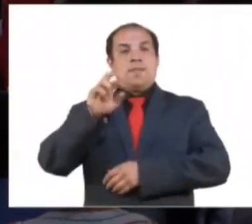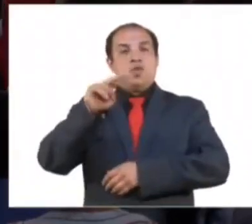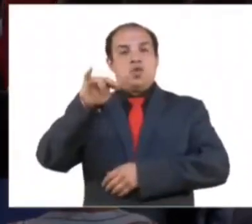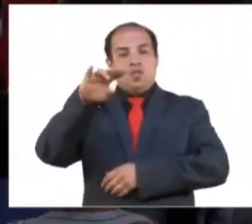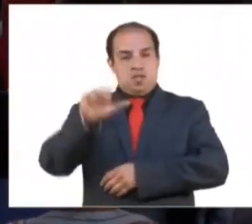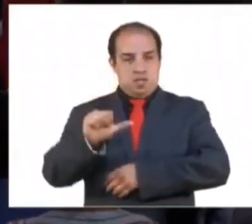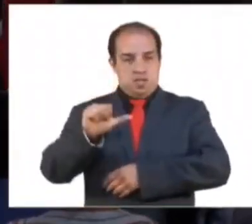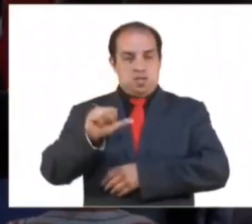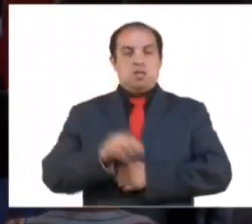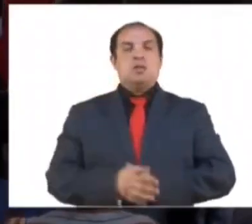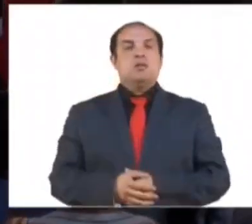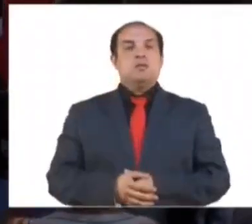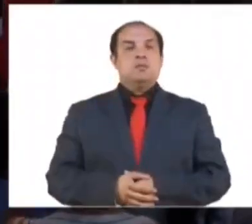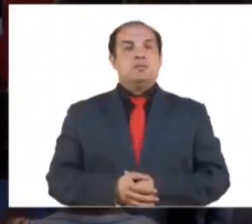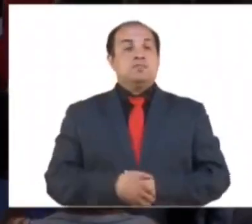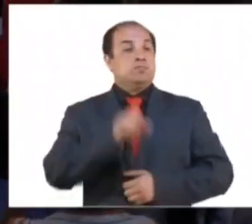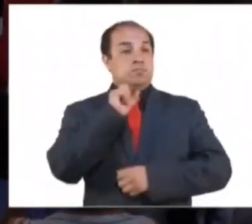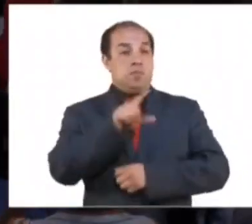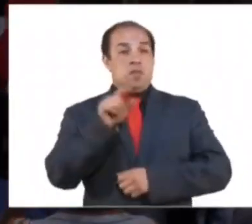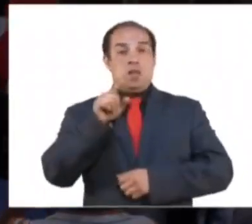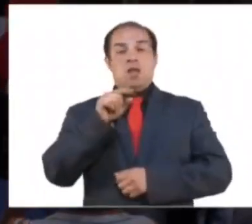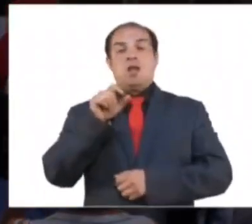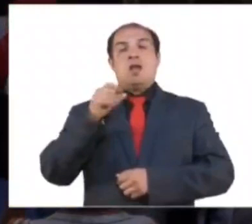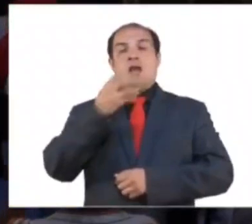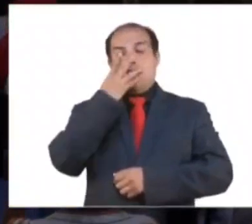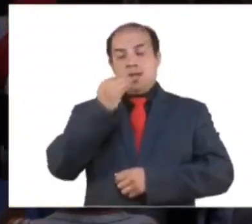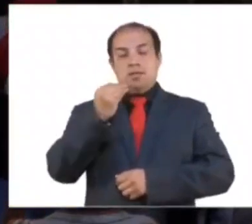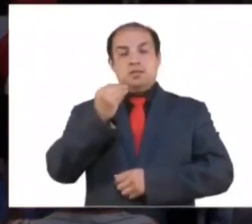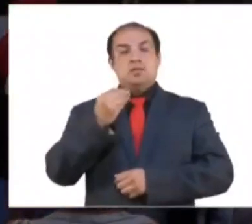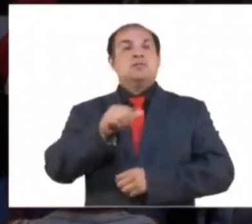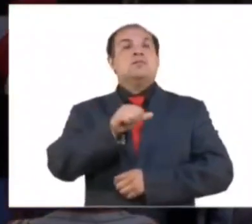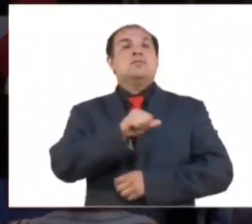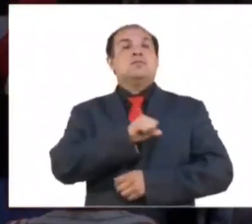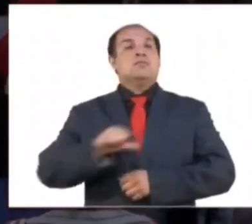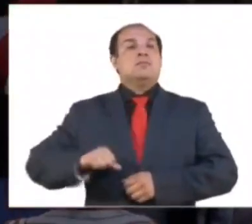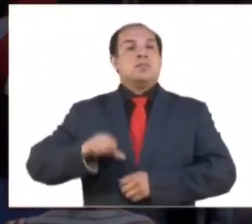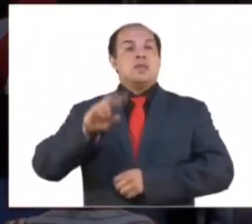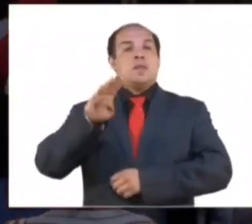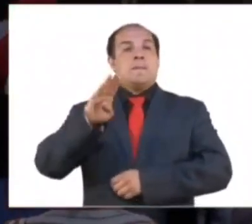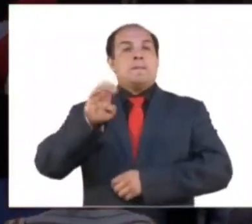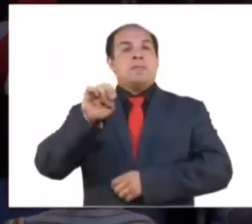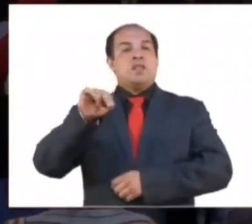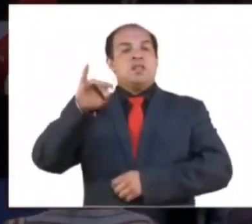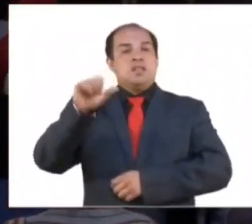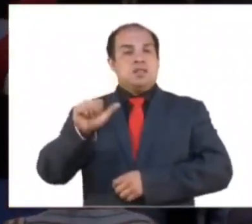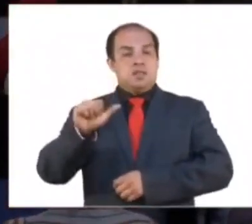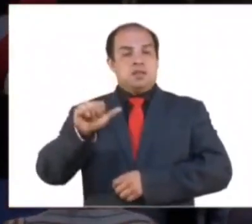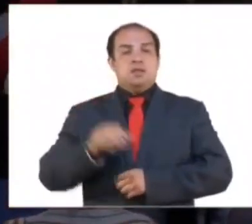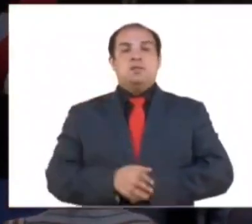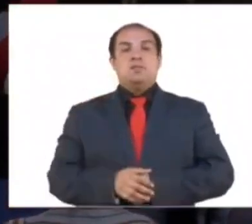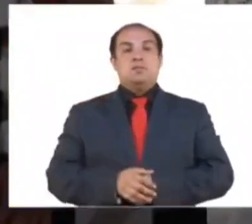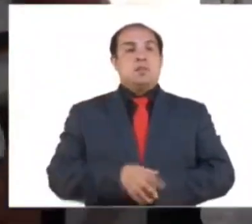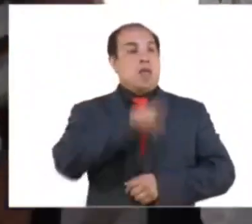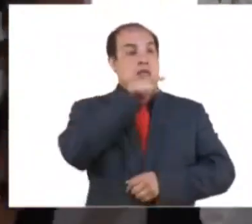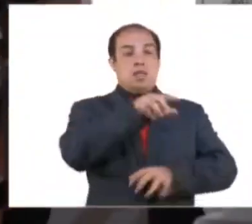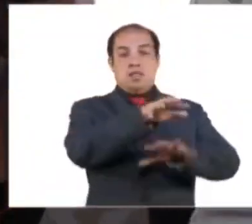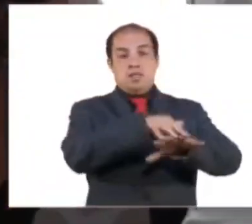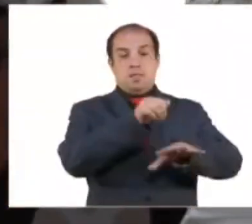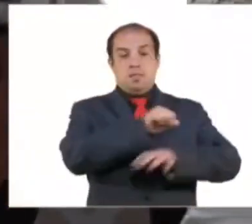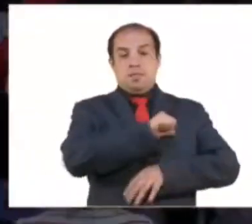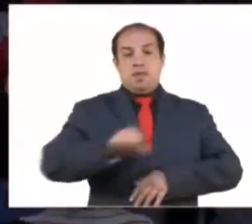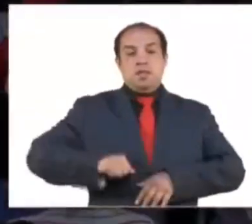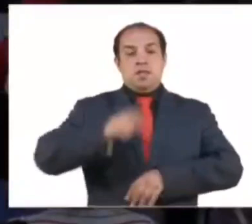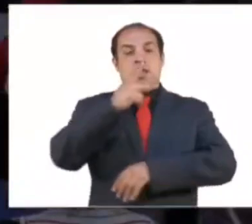Valdés. También de la Alcaldía Coyoacán, Benita Alba Juárez. De la Alcaldía Tlalpan,